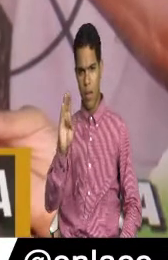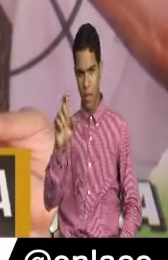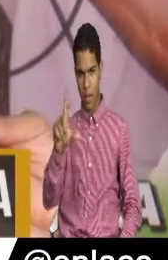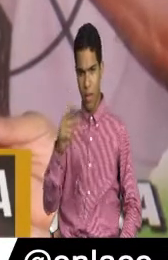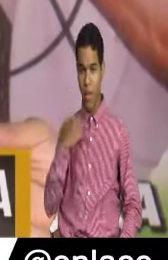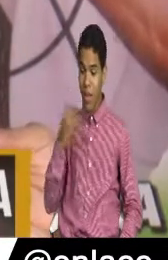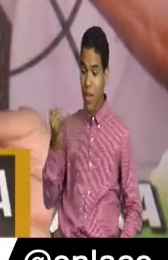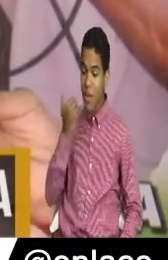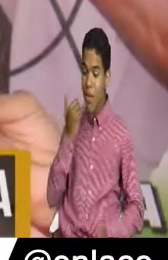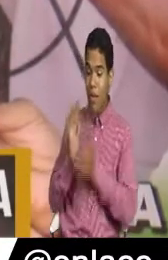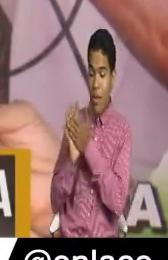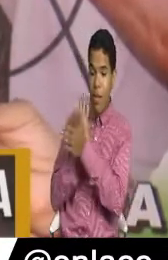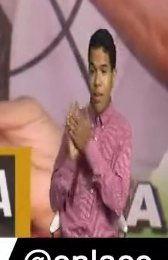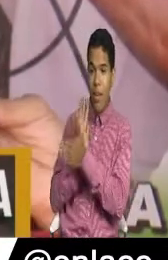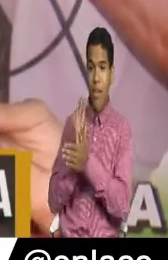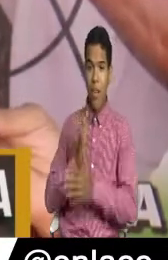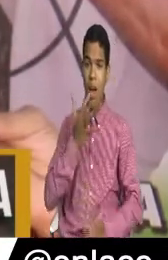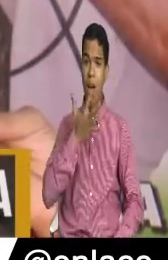que el panfleto fue